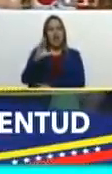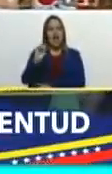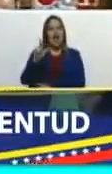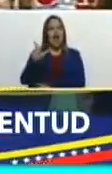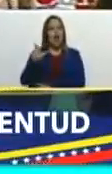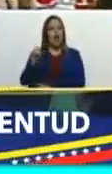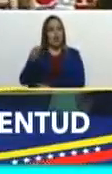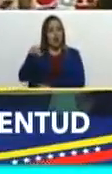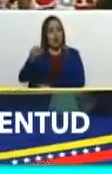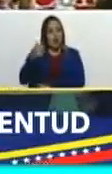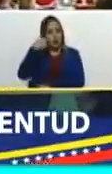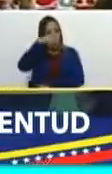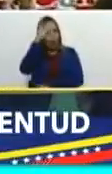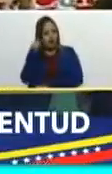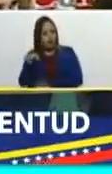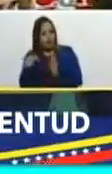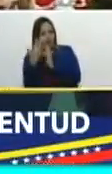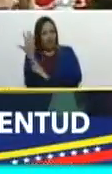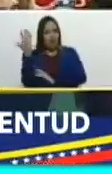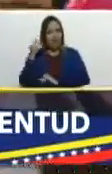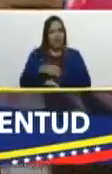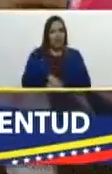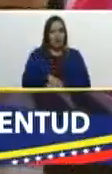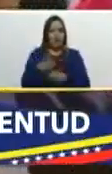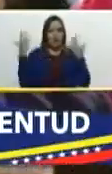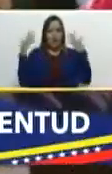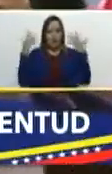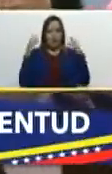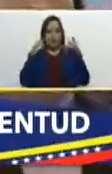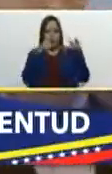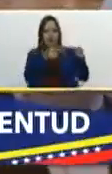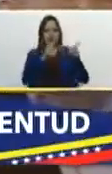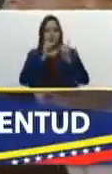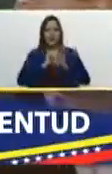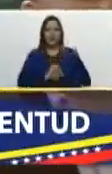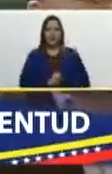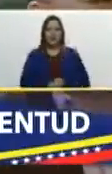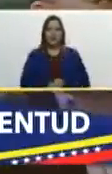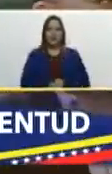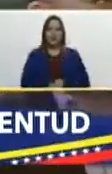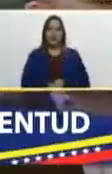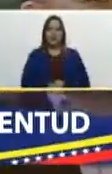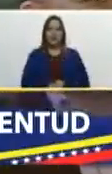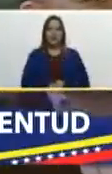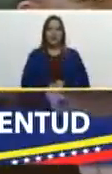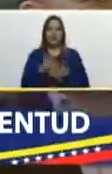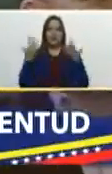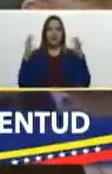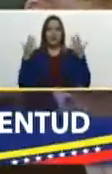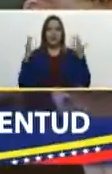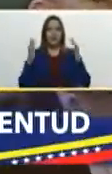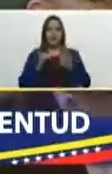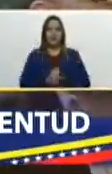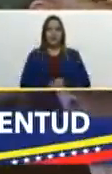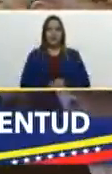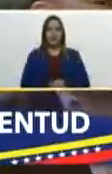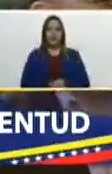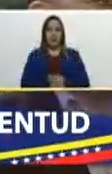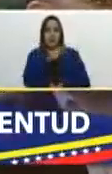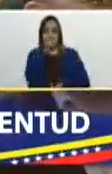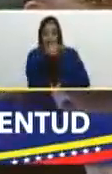Coño, Escalona, eres famoso, ¿vale? Vamos a darle un aplauso a Escalona, ¿vale? Entonces estaba Escalona a lo